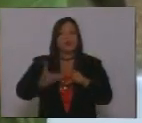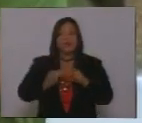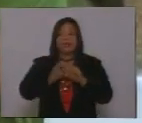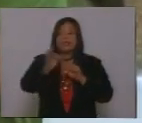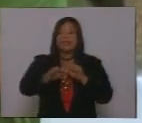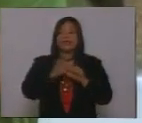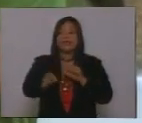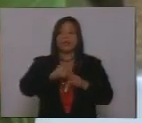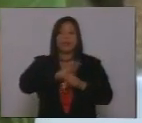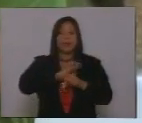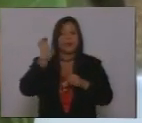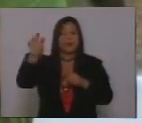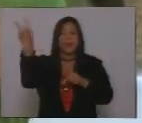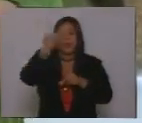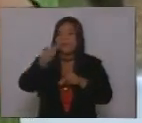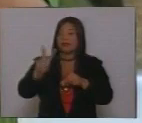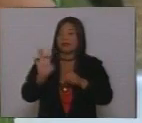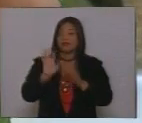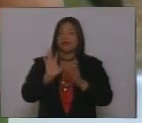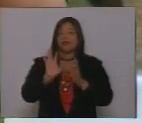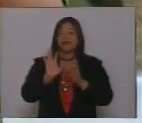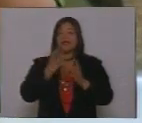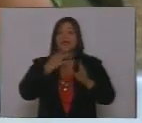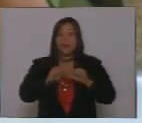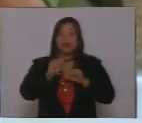país. Y el que siembra